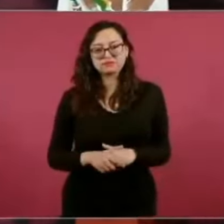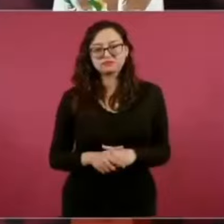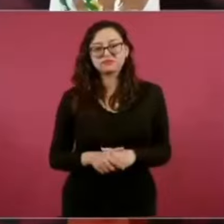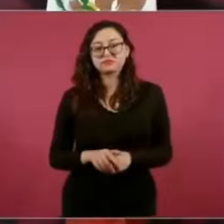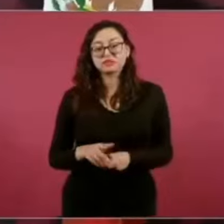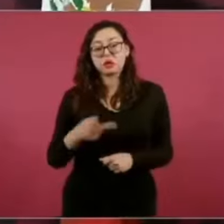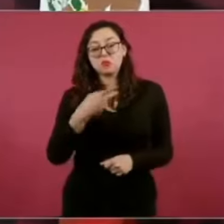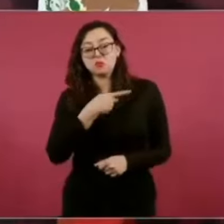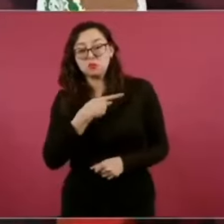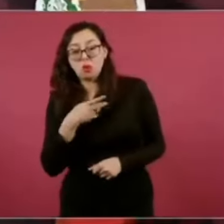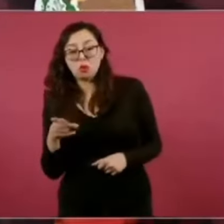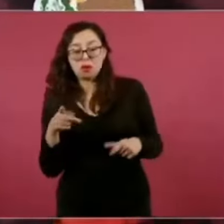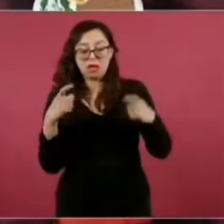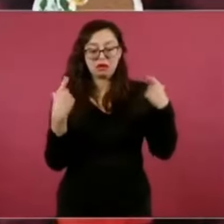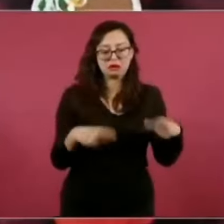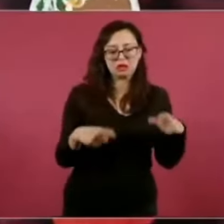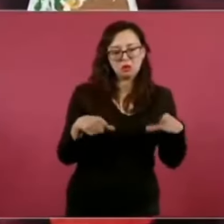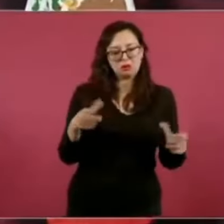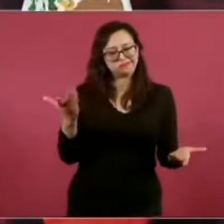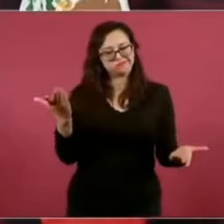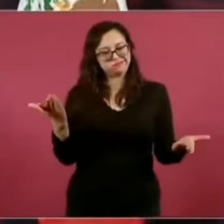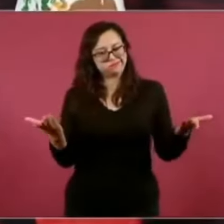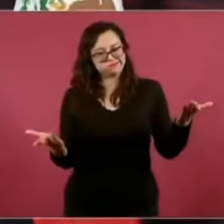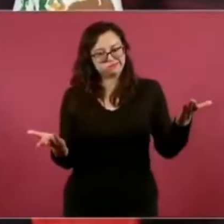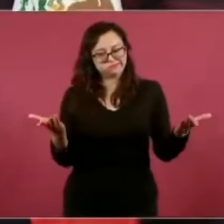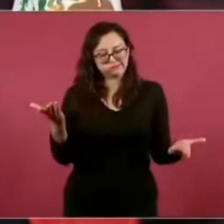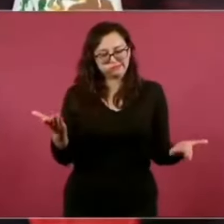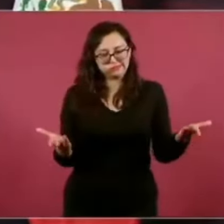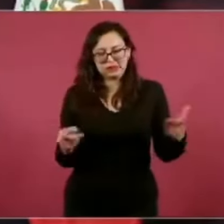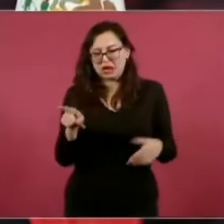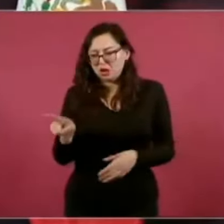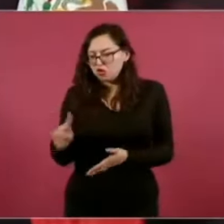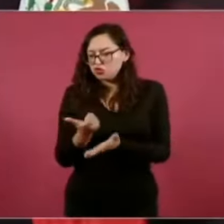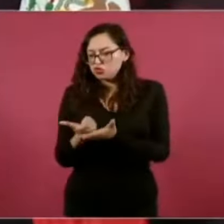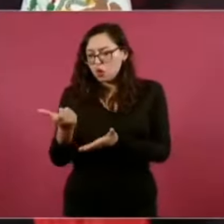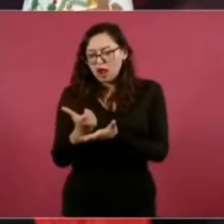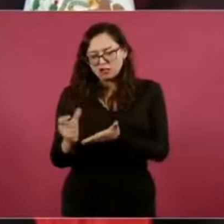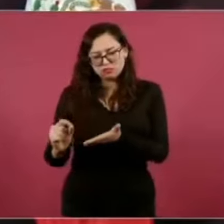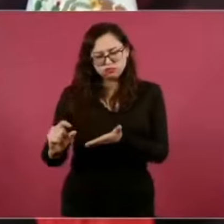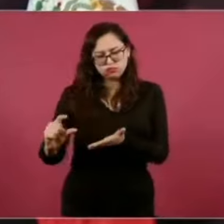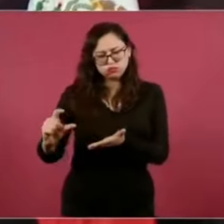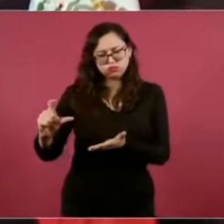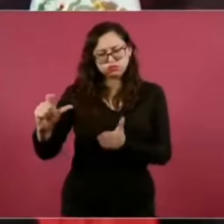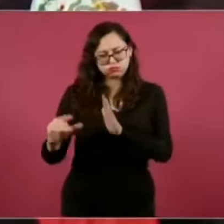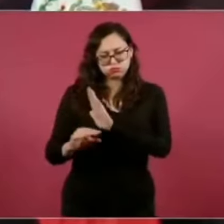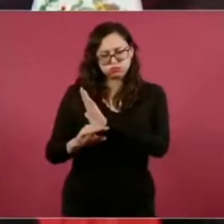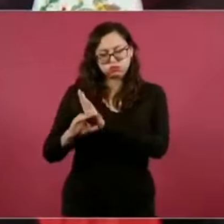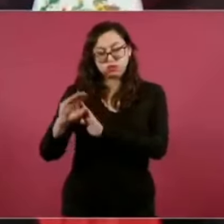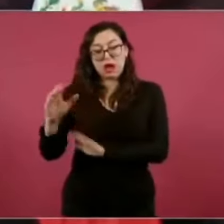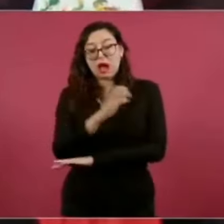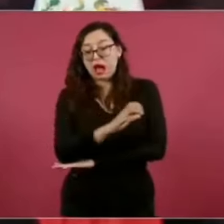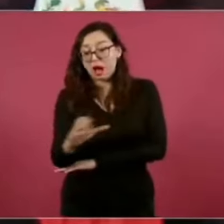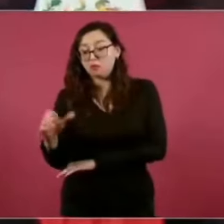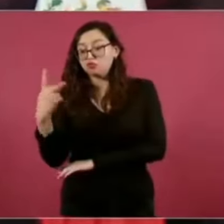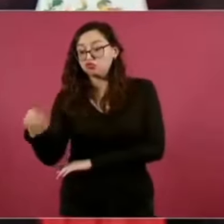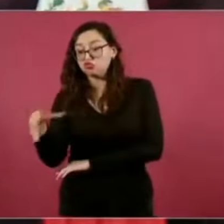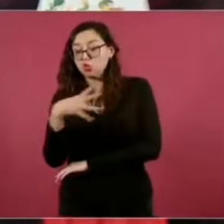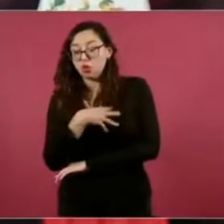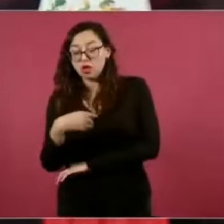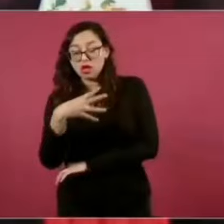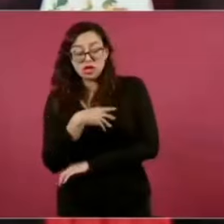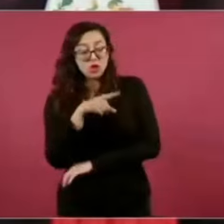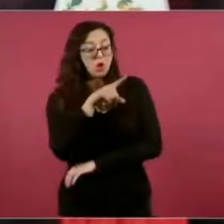modere la indigencia y la opulencia, que se eleve el salario del peón, que se eduque al hijo del campesino igual